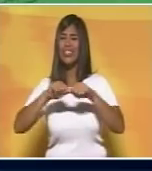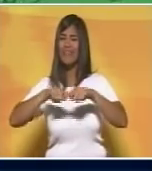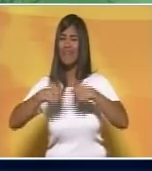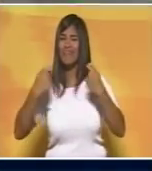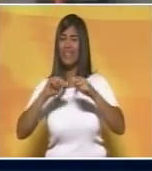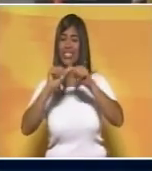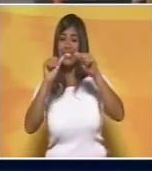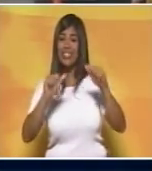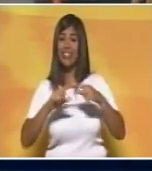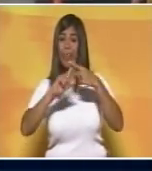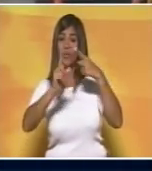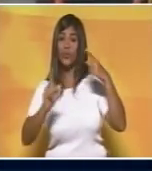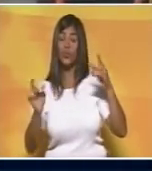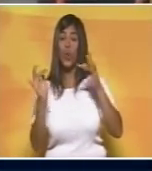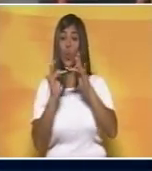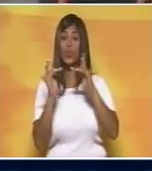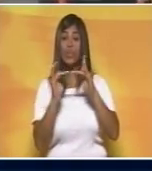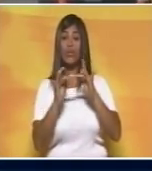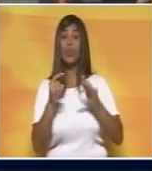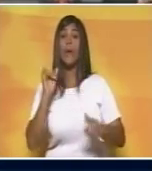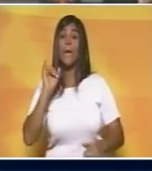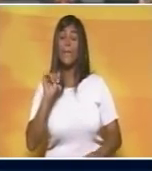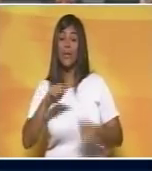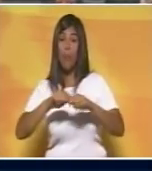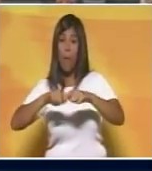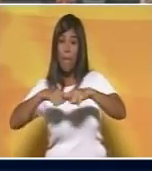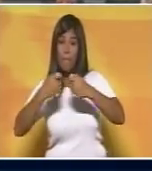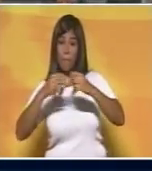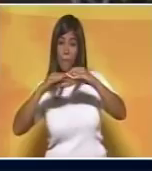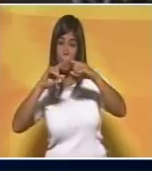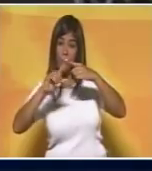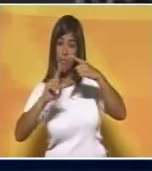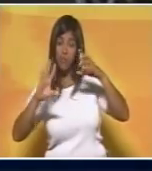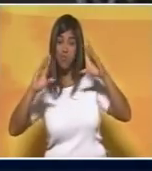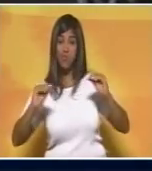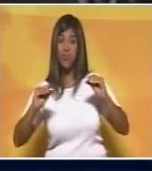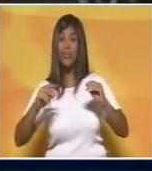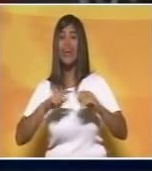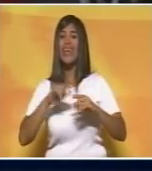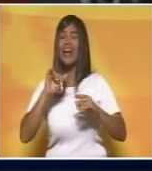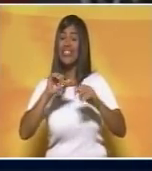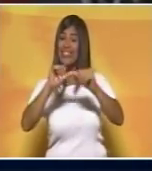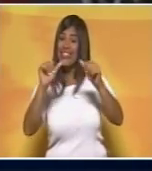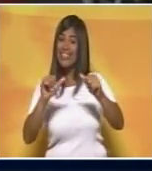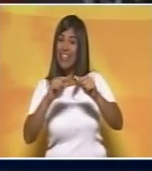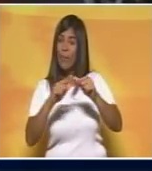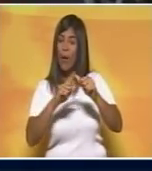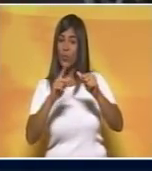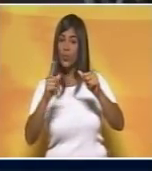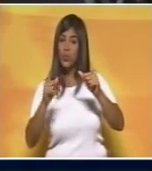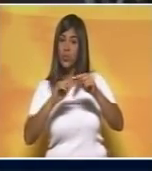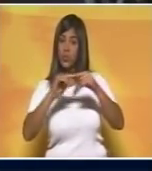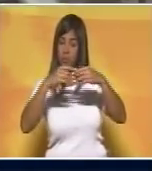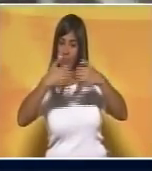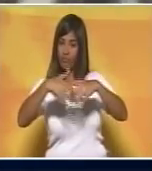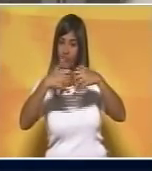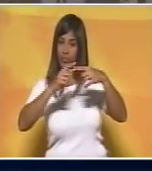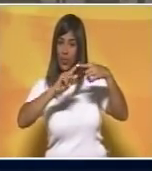de interconexión. Explicaron que la interrupción del suministro se debió a un defecto del sistema de transporte entre las plantas